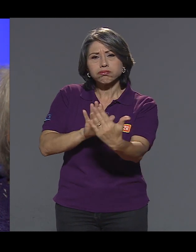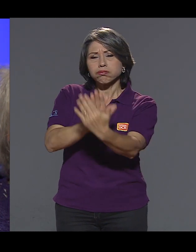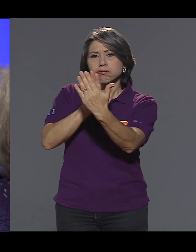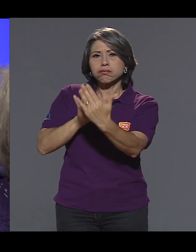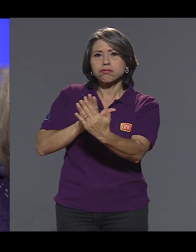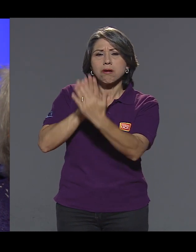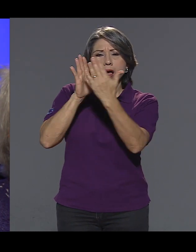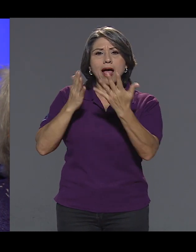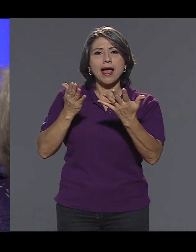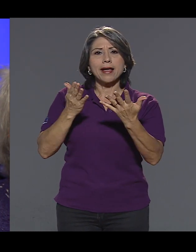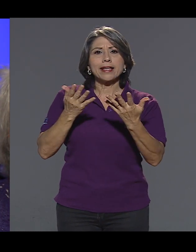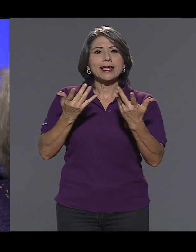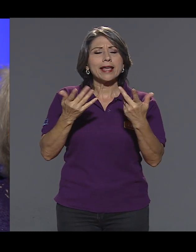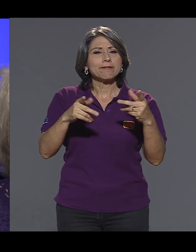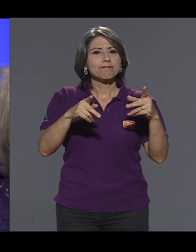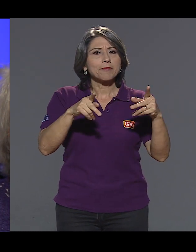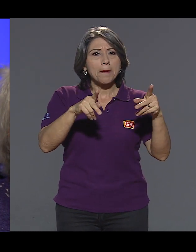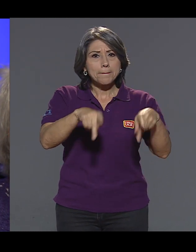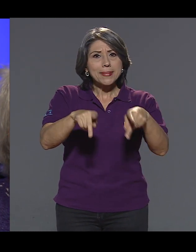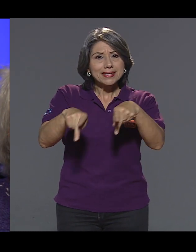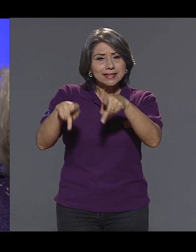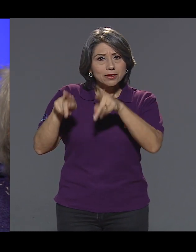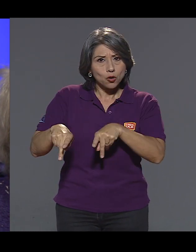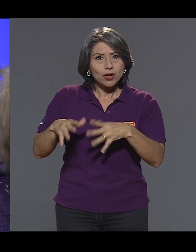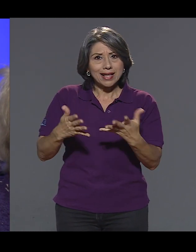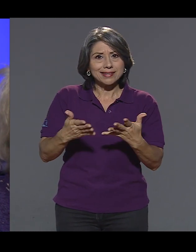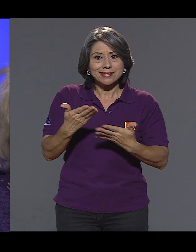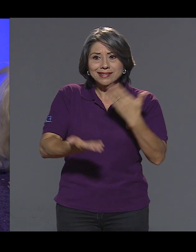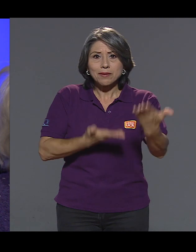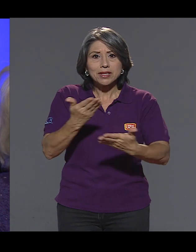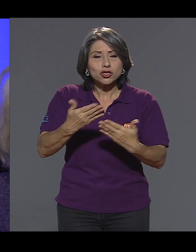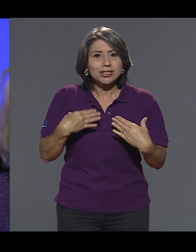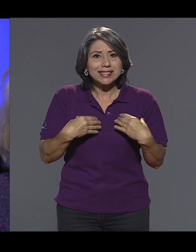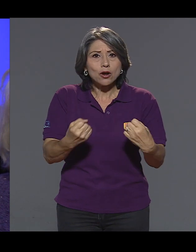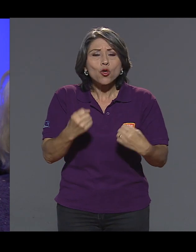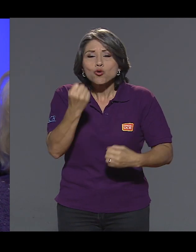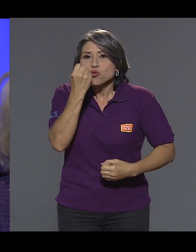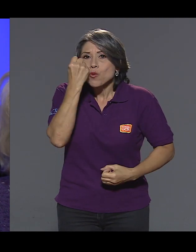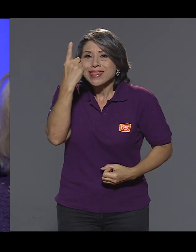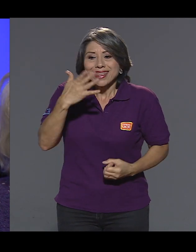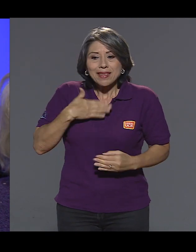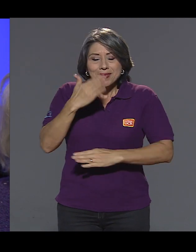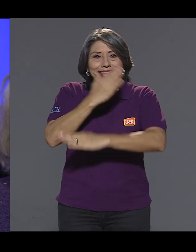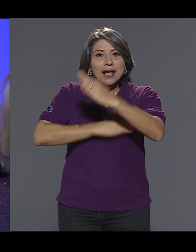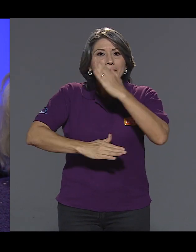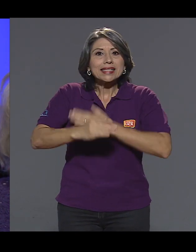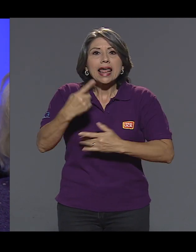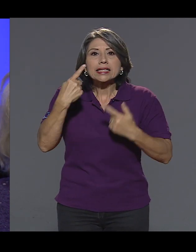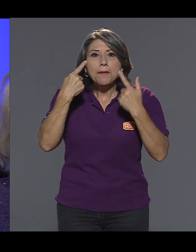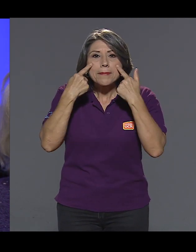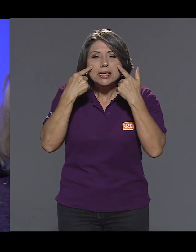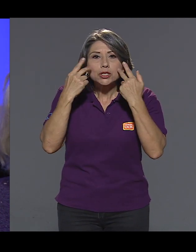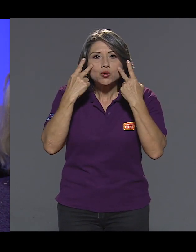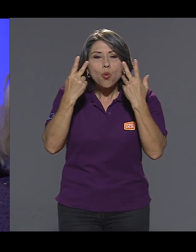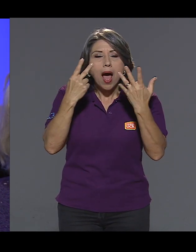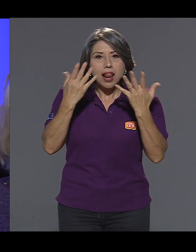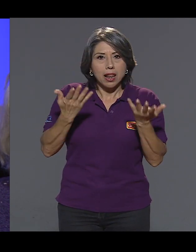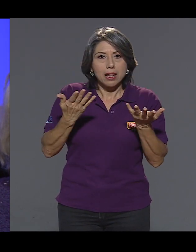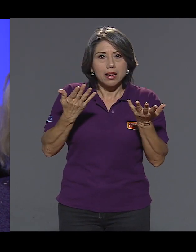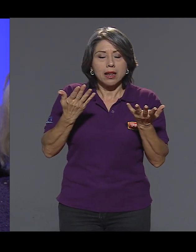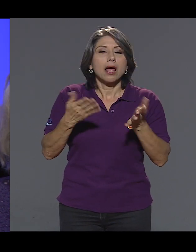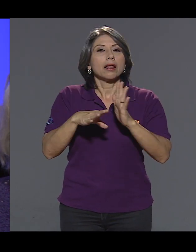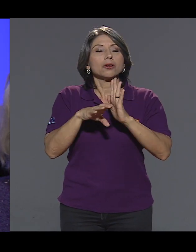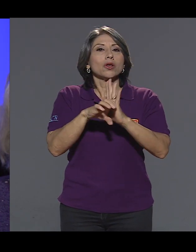en los servicios de salud no entienden que mi discapacidad es visual. Entonces, si yo